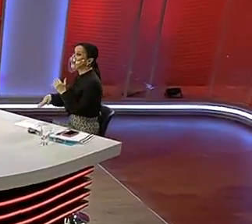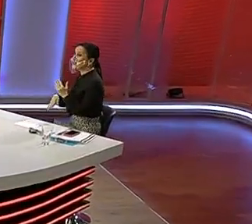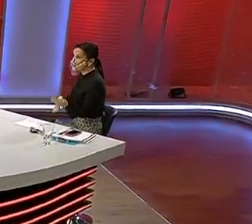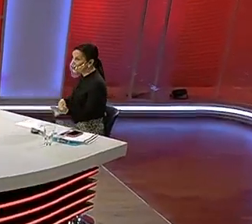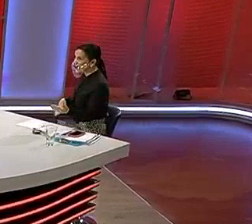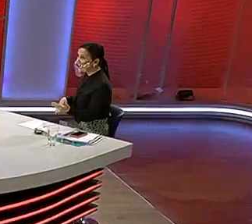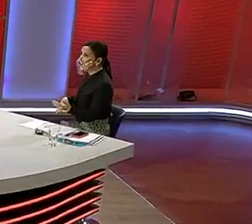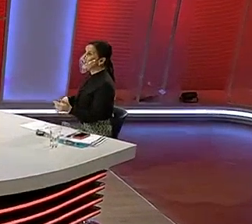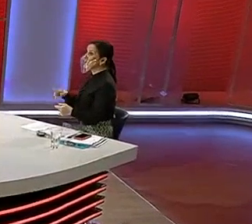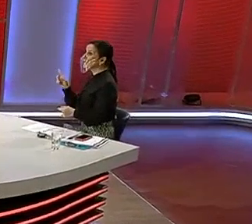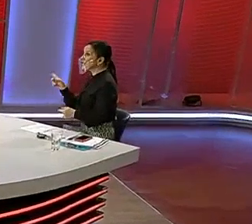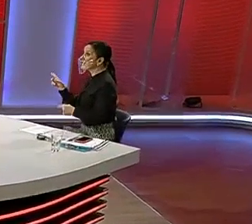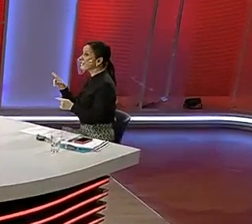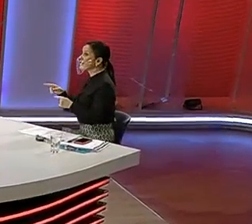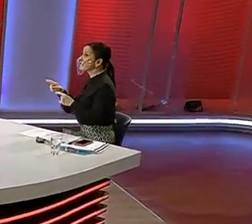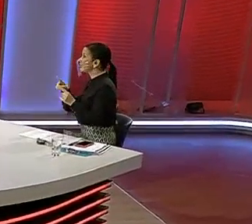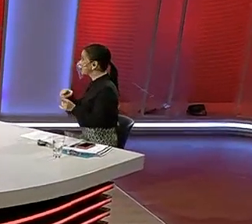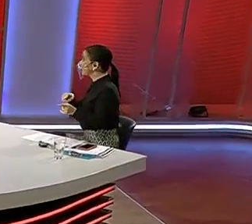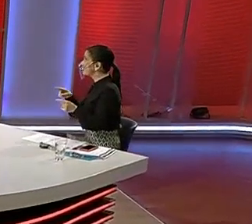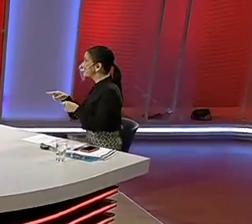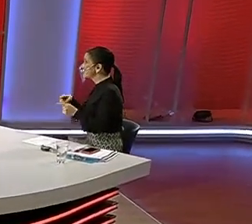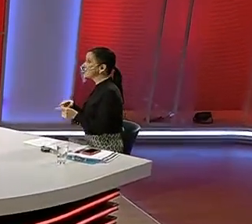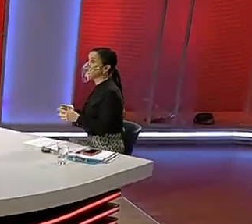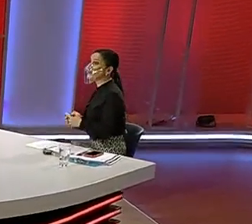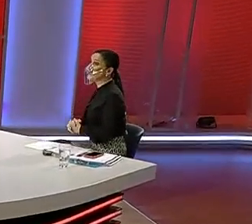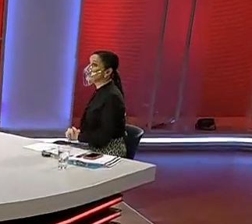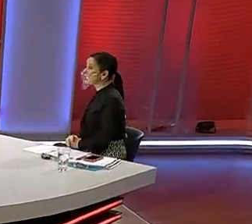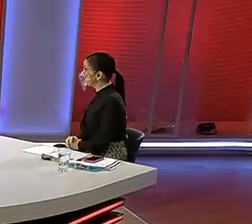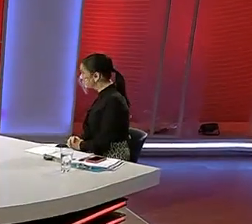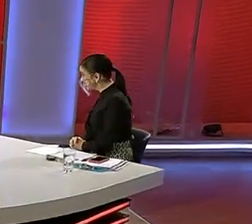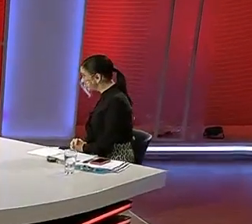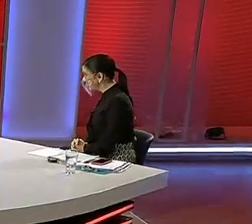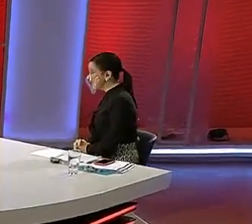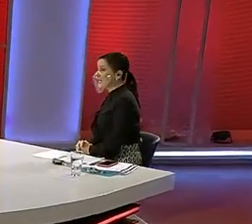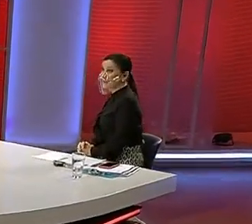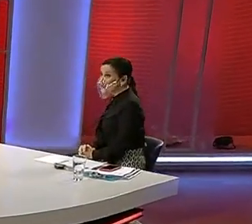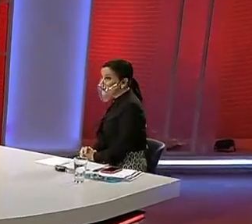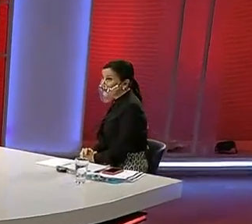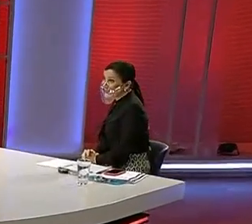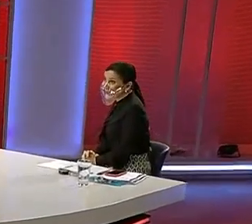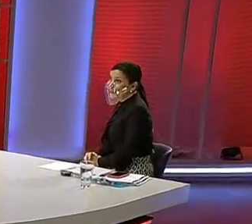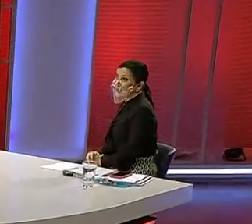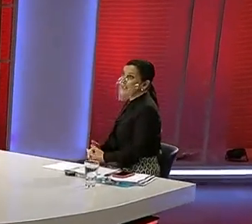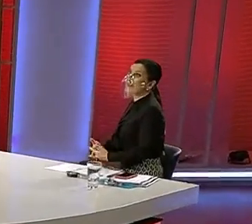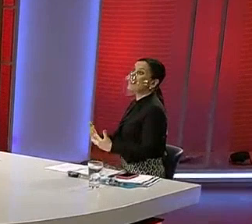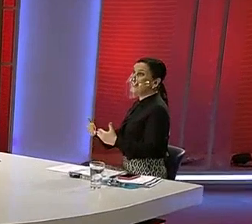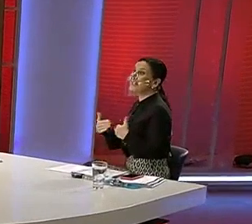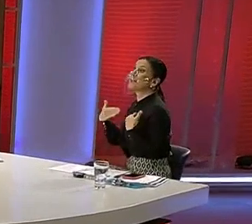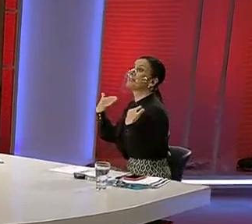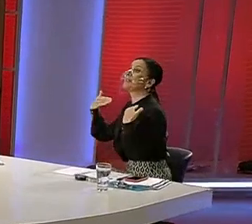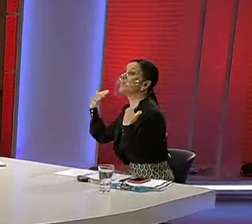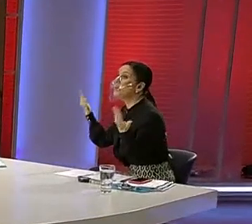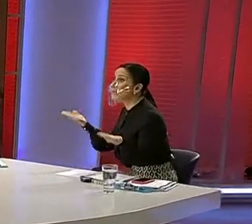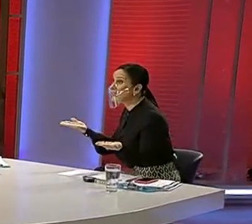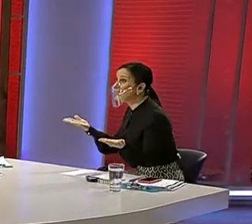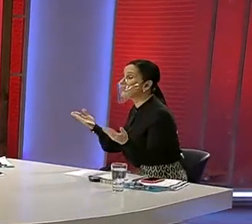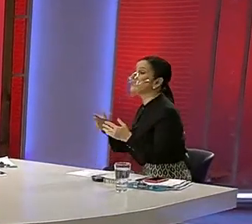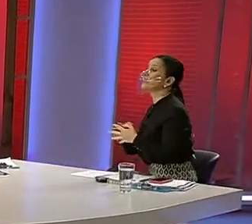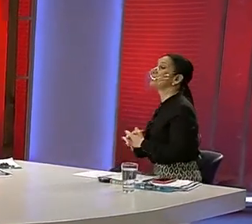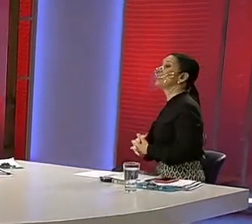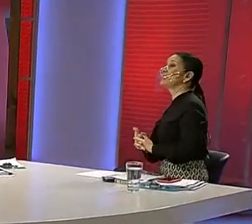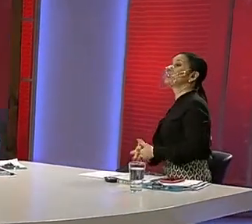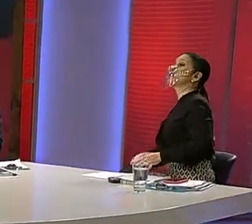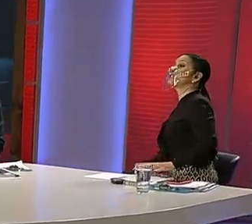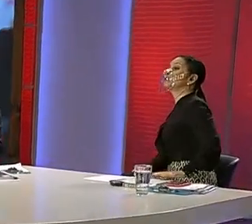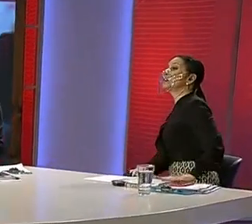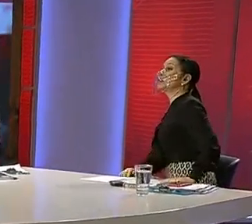indirectamente, no lo menciona. Me parece más delicado lo que dice la diputada Carol Cariola. Ah, sí, así mucho más delicado, porque ella habla directamente del